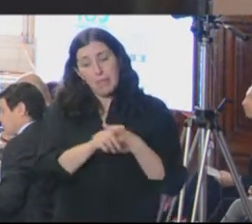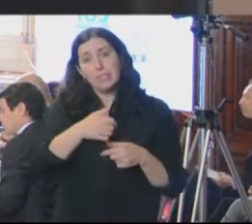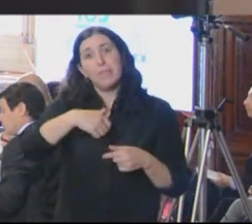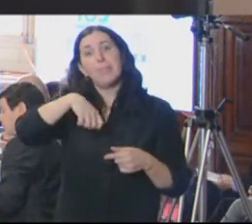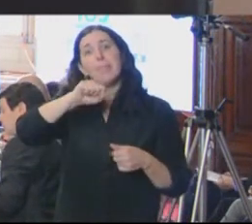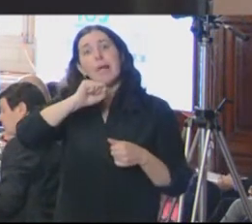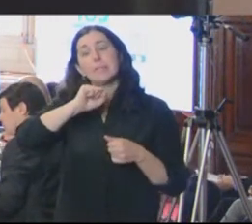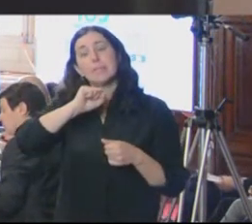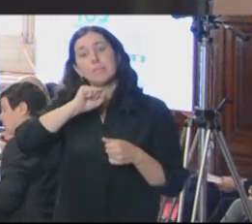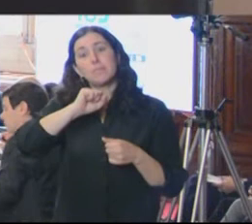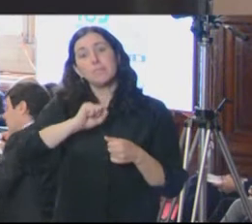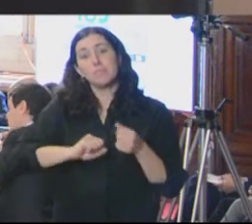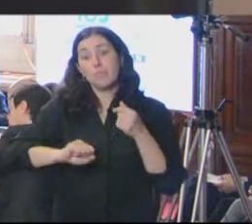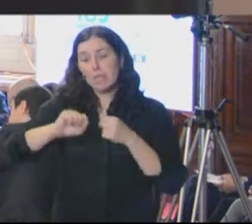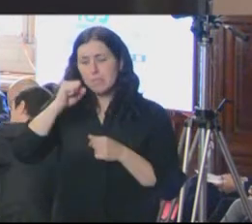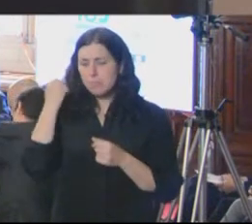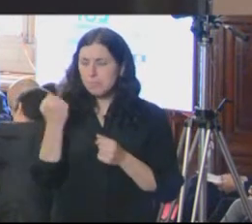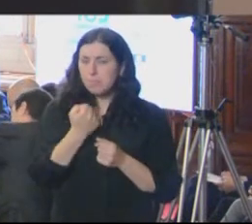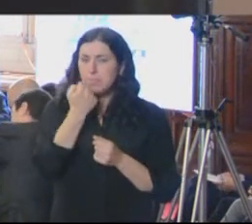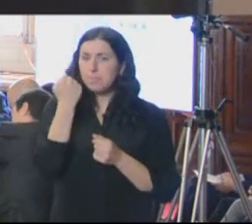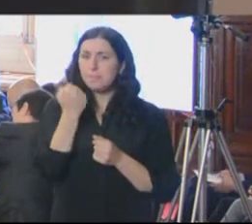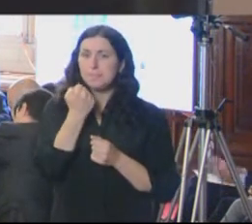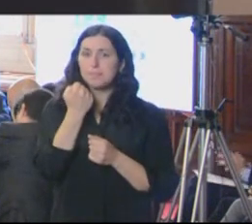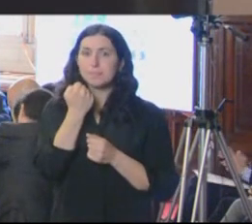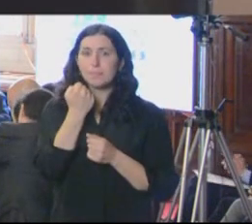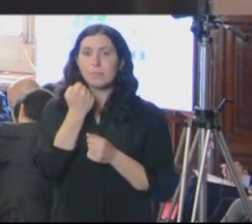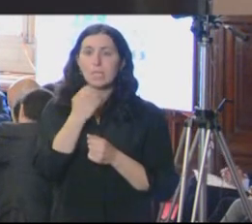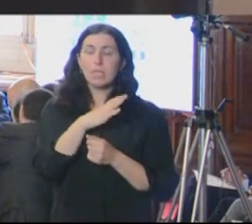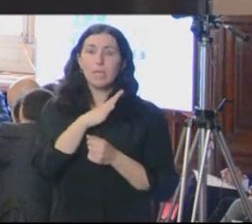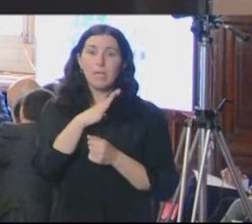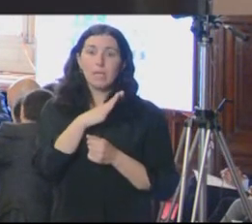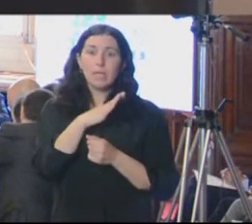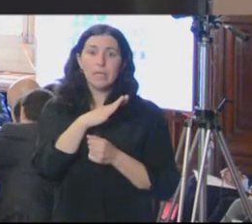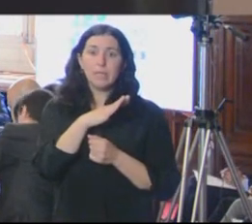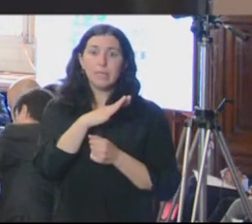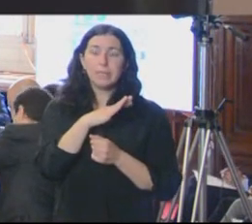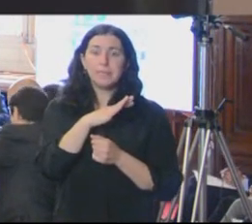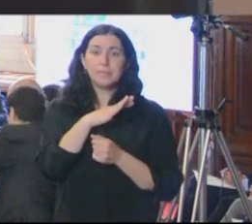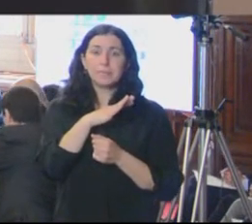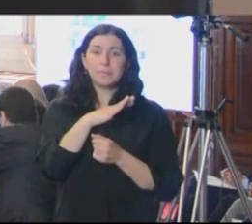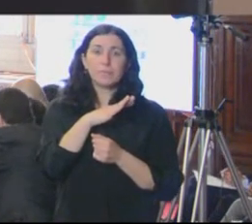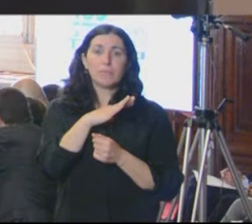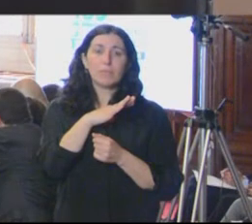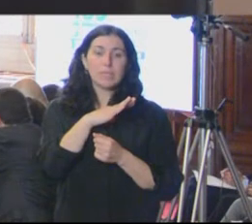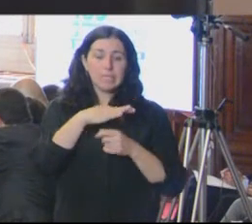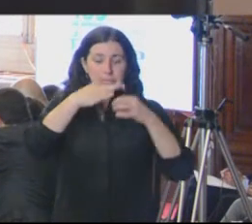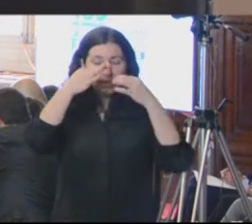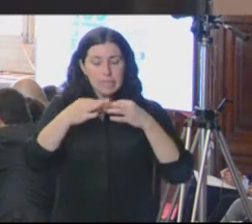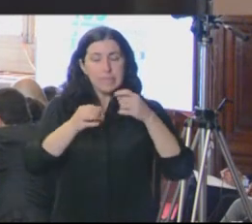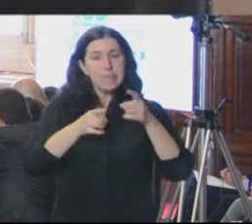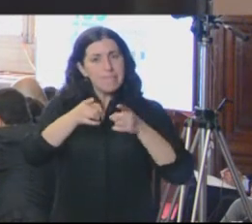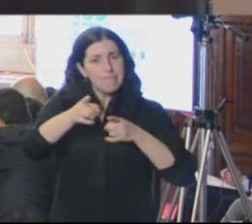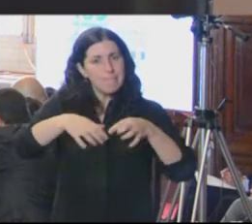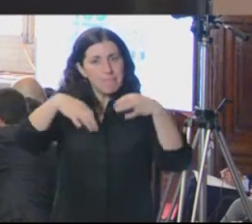sea de la mayor relevancia el que haya una debida diligencia y